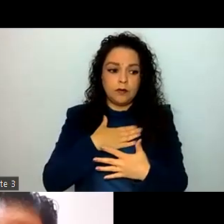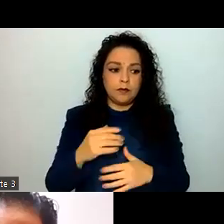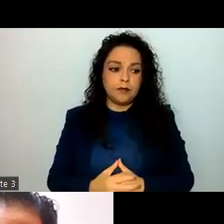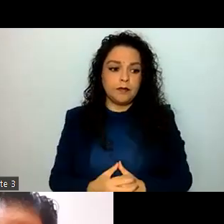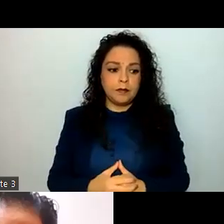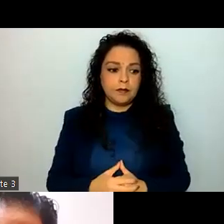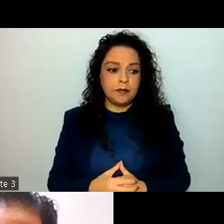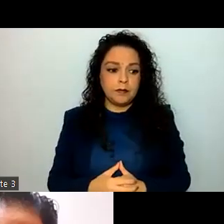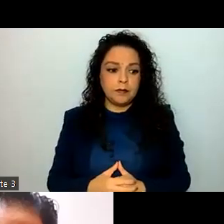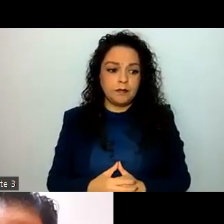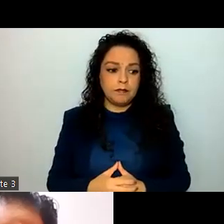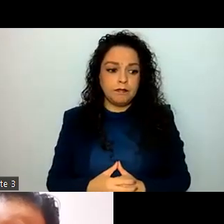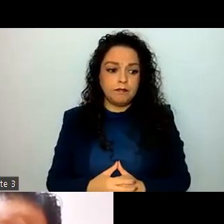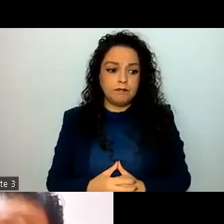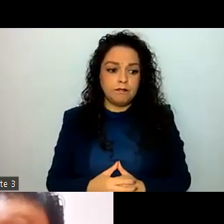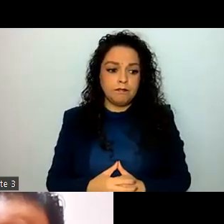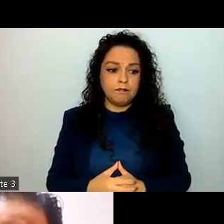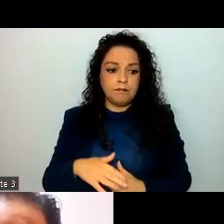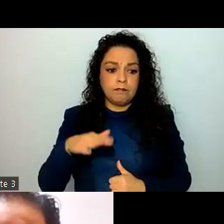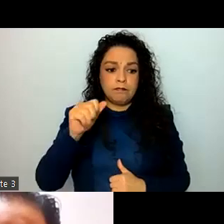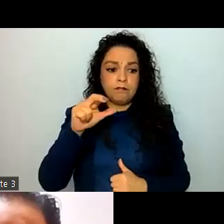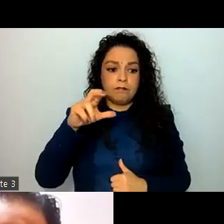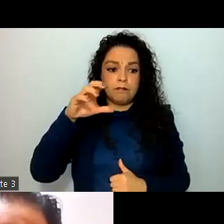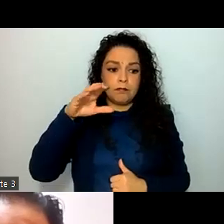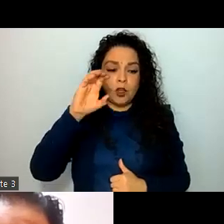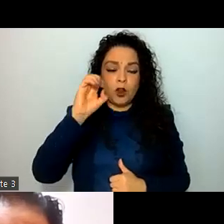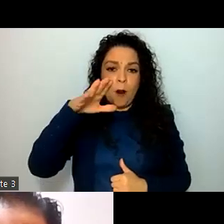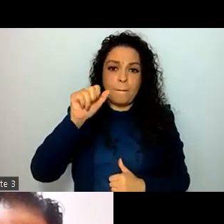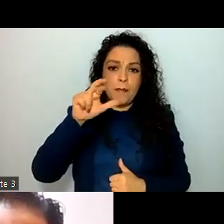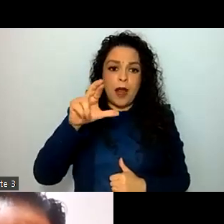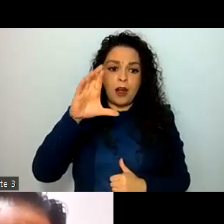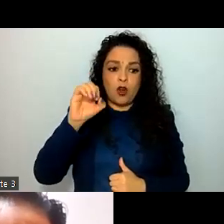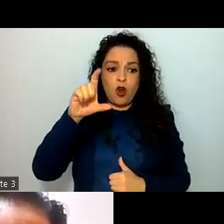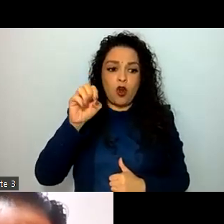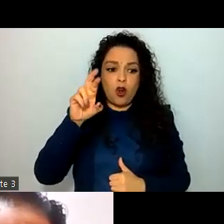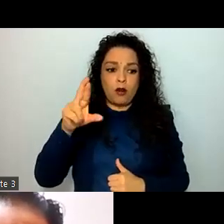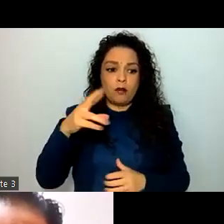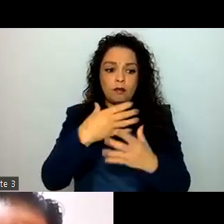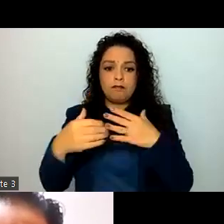Color Rojas. Omar Color en abstención.